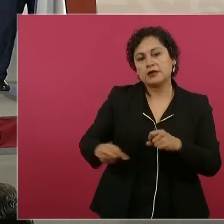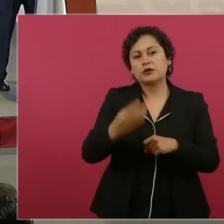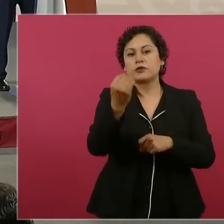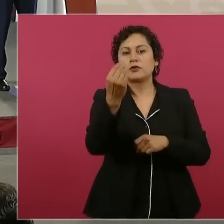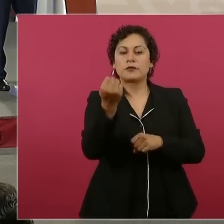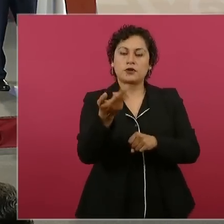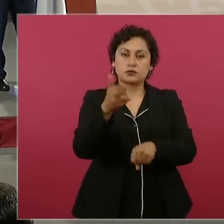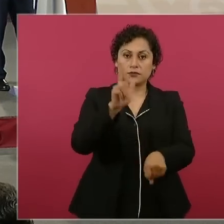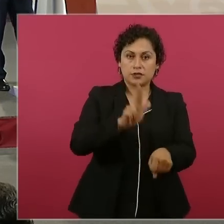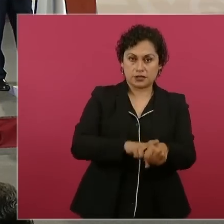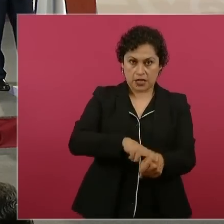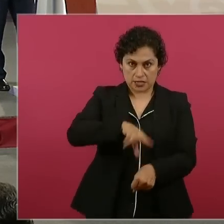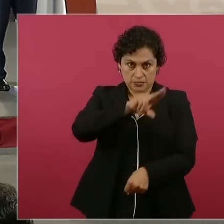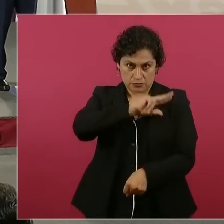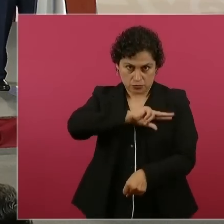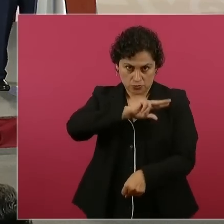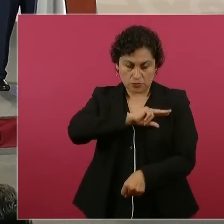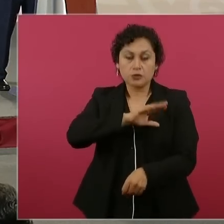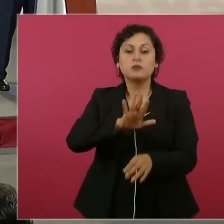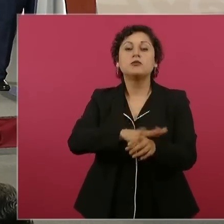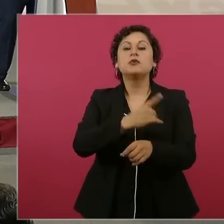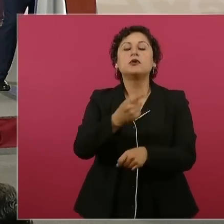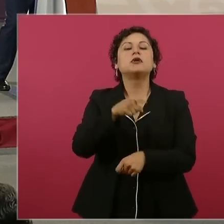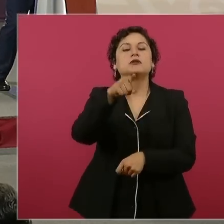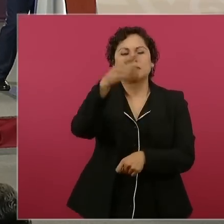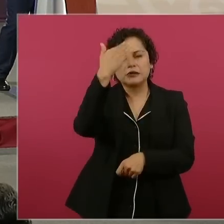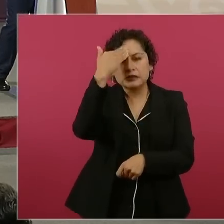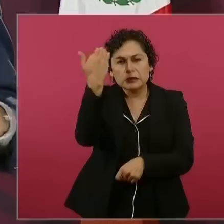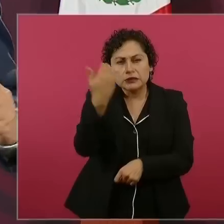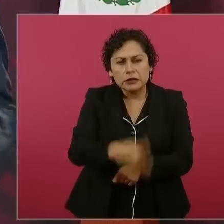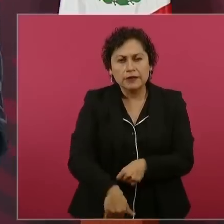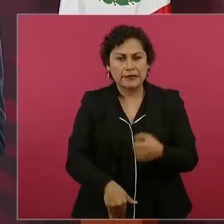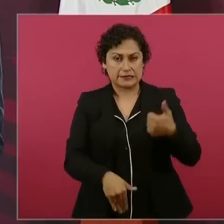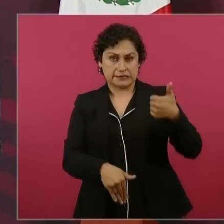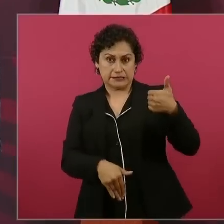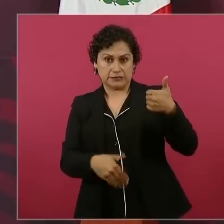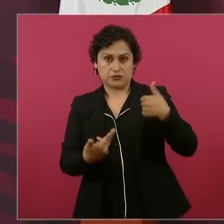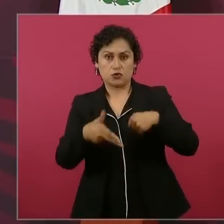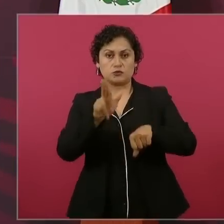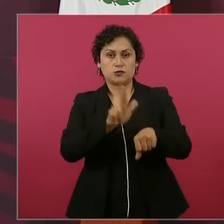nada más 6 hospitales que ni siquiera se utilizan